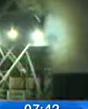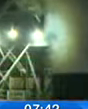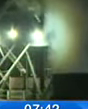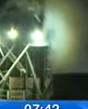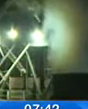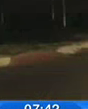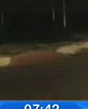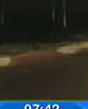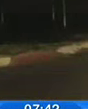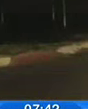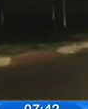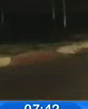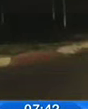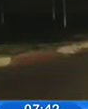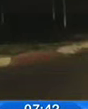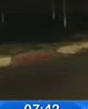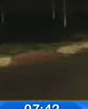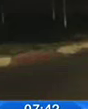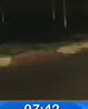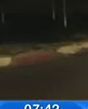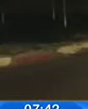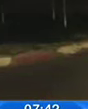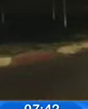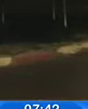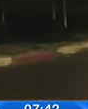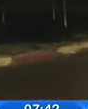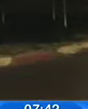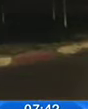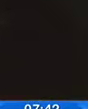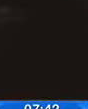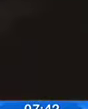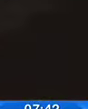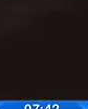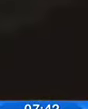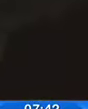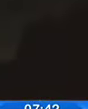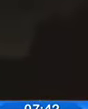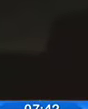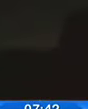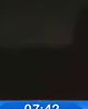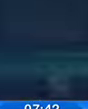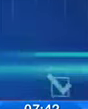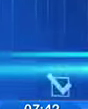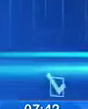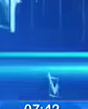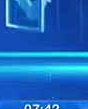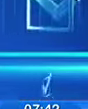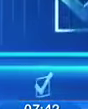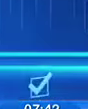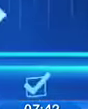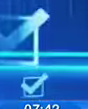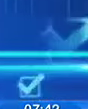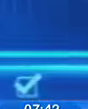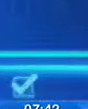nuestra primera entrega de viernes del Noticiero del Comercio TV en la señal de Televicentro.